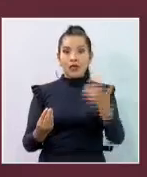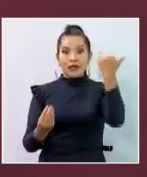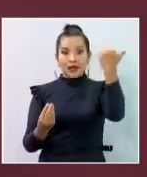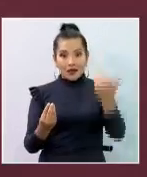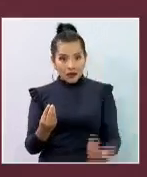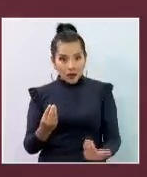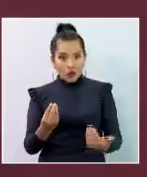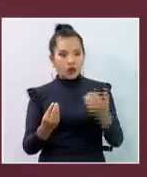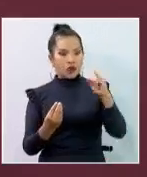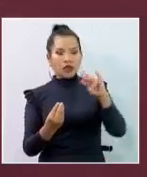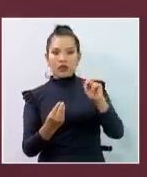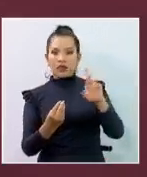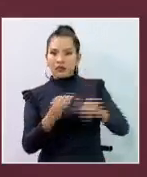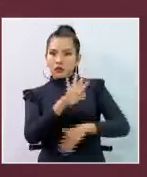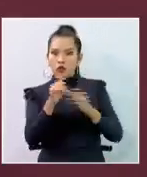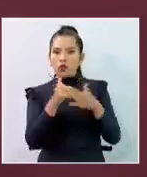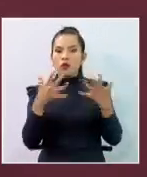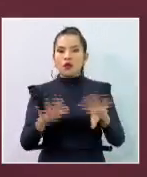ha registrado